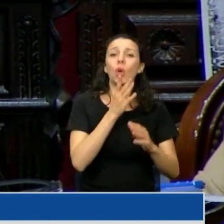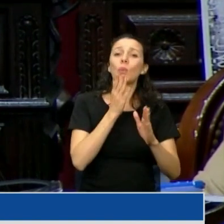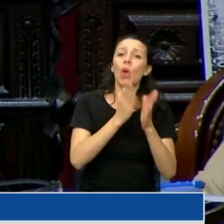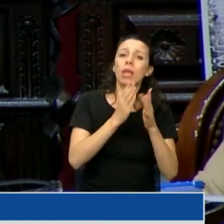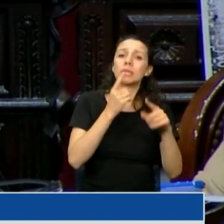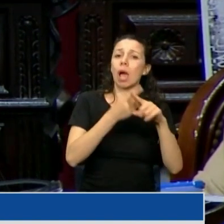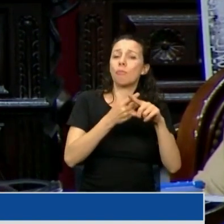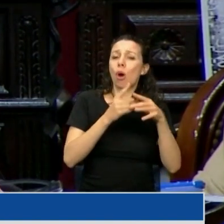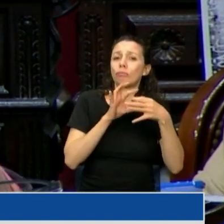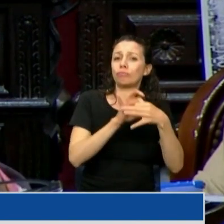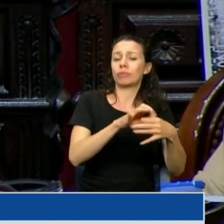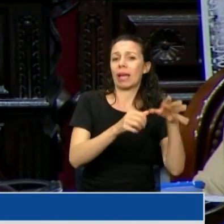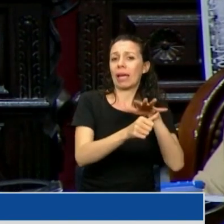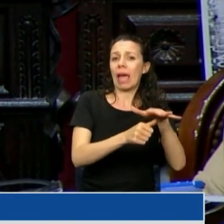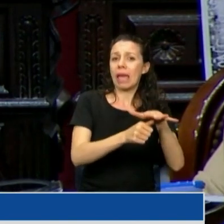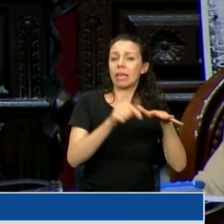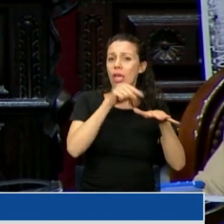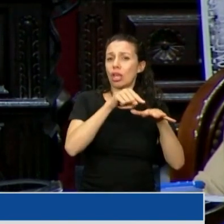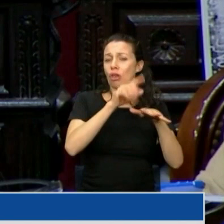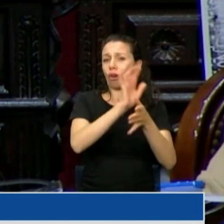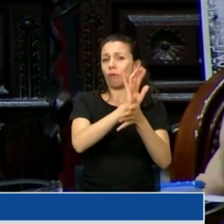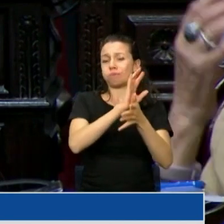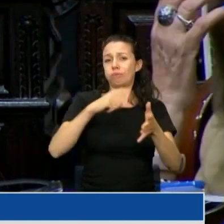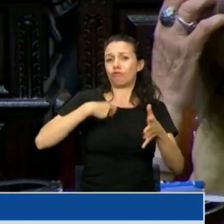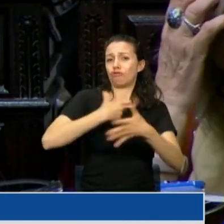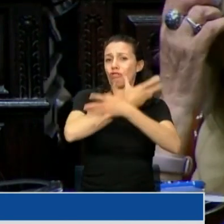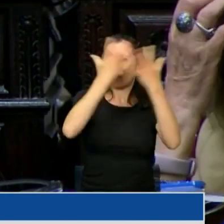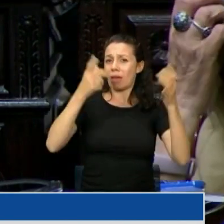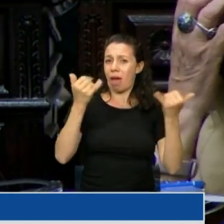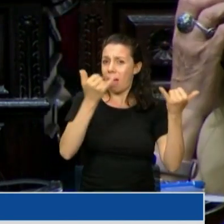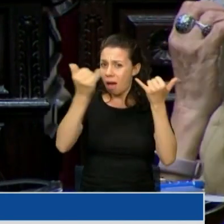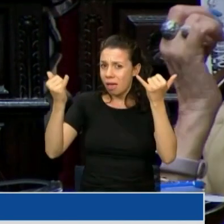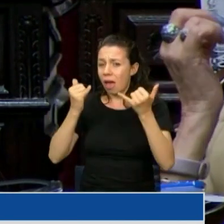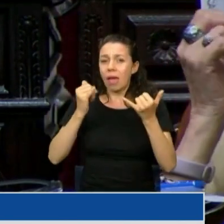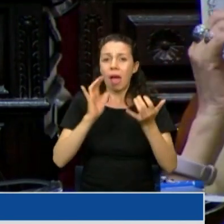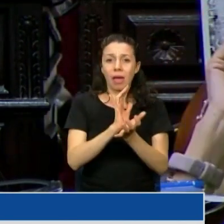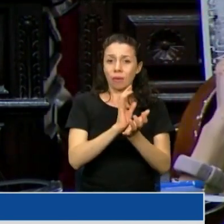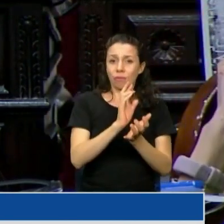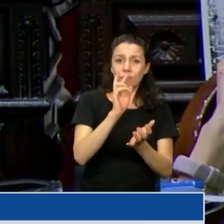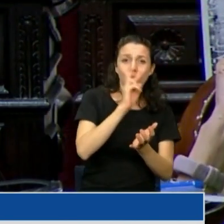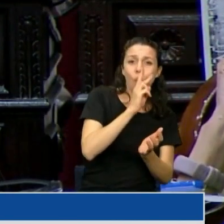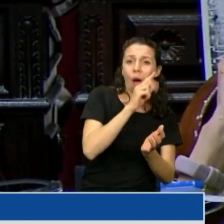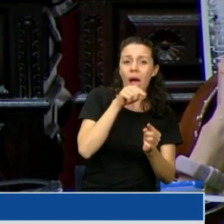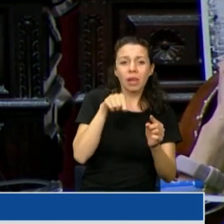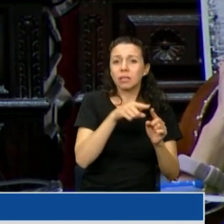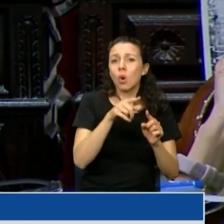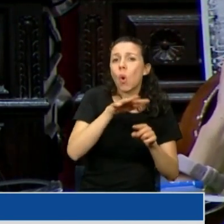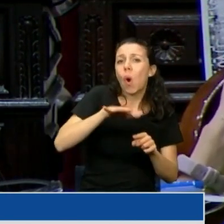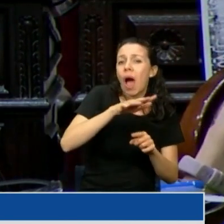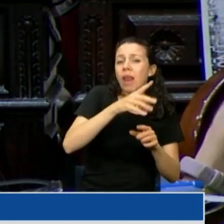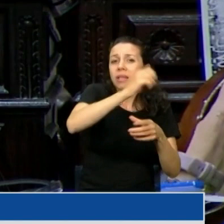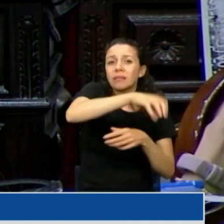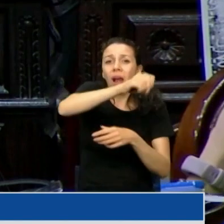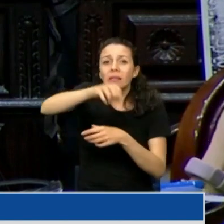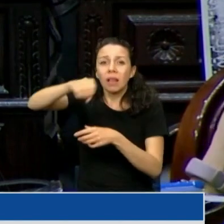violencia estructural, estructurante de nuestra sociedad, y los lugares por donde circulamos entonces comienzan también a ser